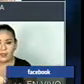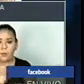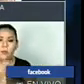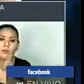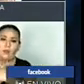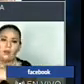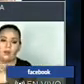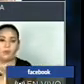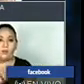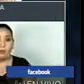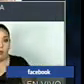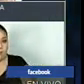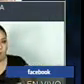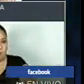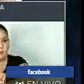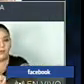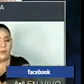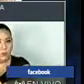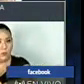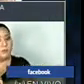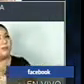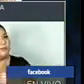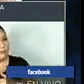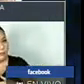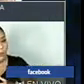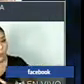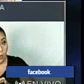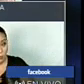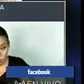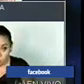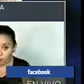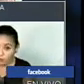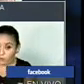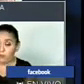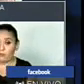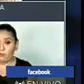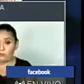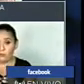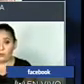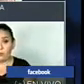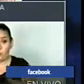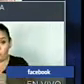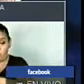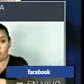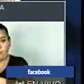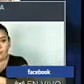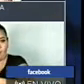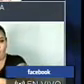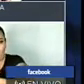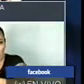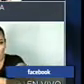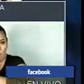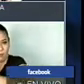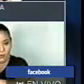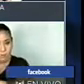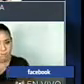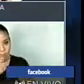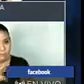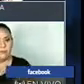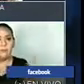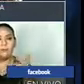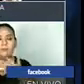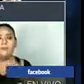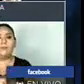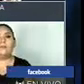minutos y estaríamos a la espera de conocer si se va a dar una segunda convocatoria de la Comisión de Hacienda para tratar estos temas. Compañeros.